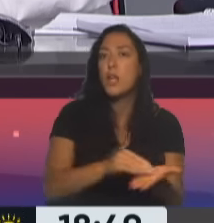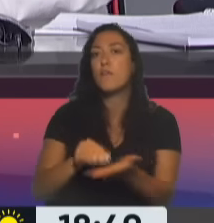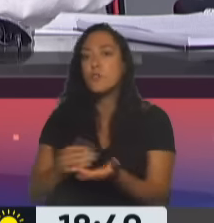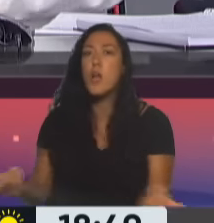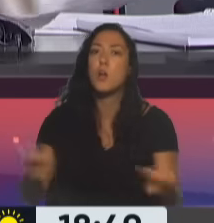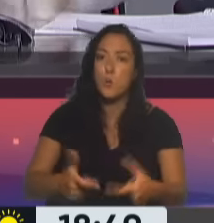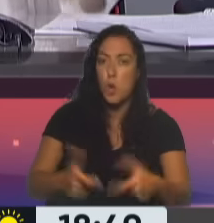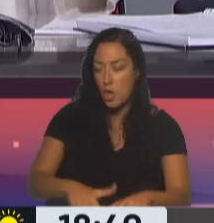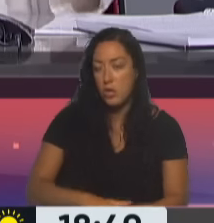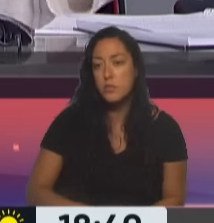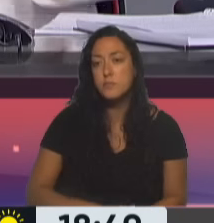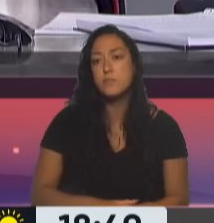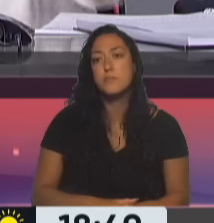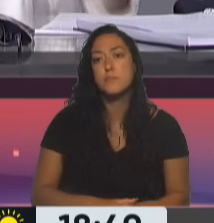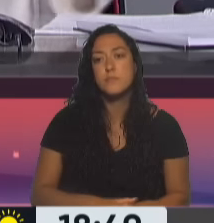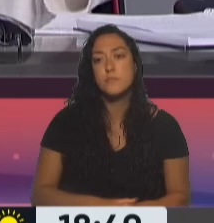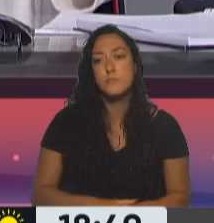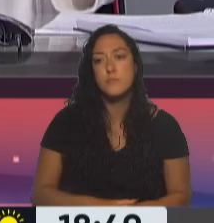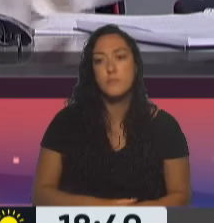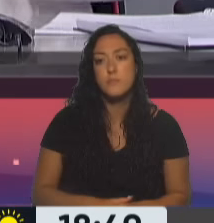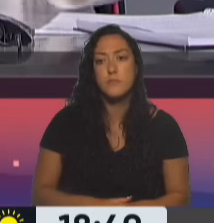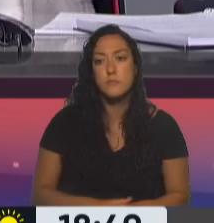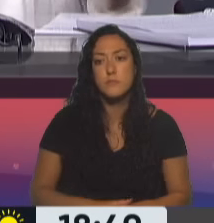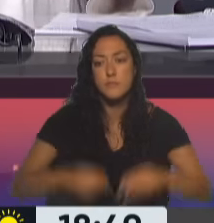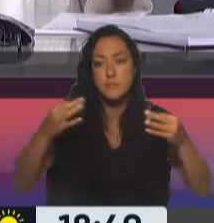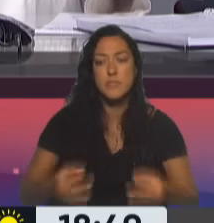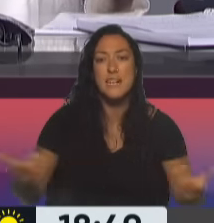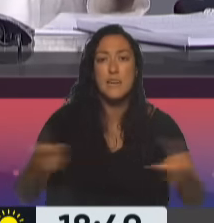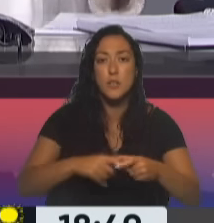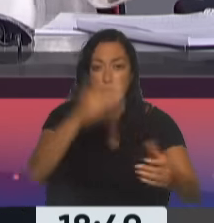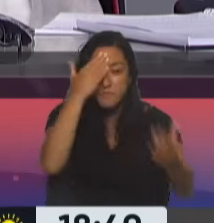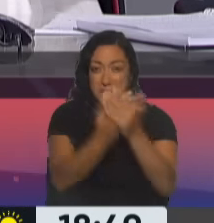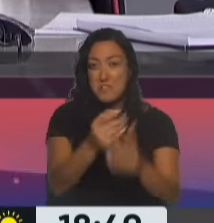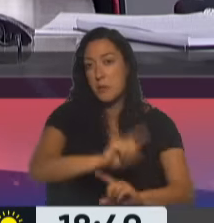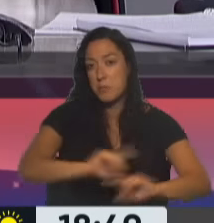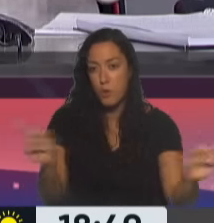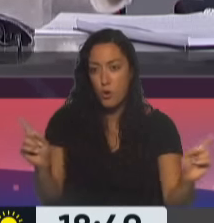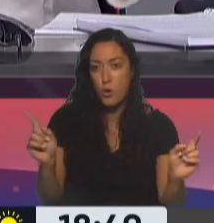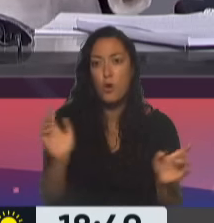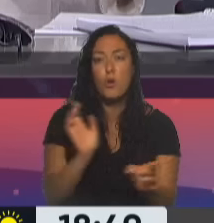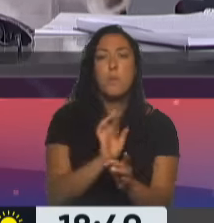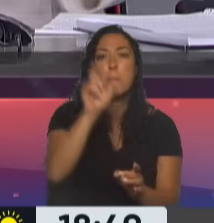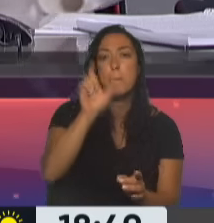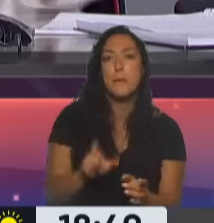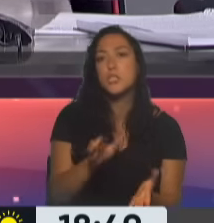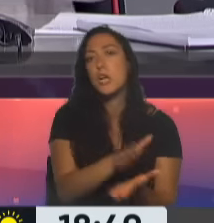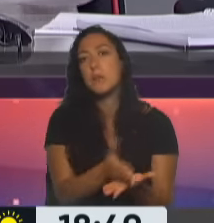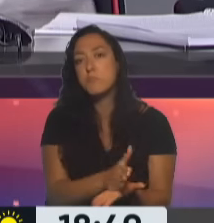frenadas. De hecho, ni siquiera son reuniones cara a cara. Se entiende. ¿No? Es a Exacto. través de un intermediario Correcto. de